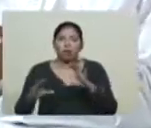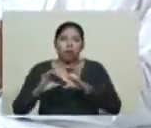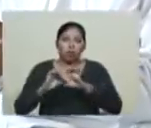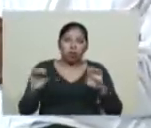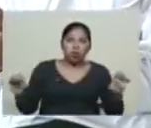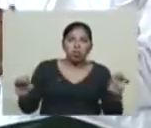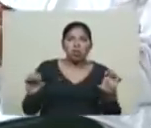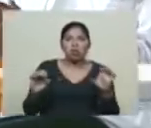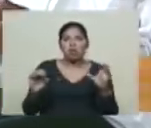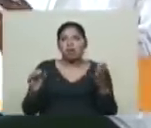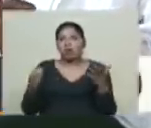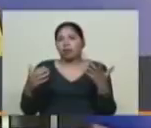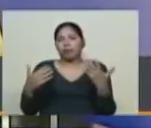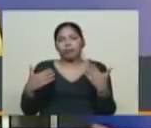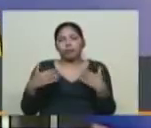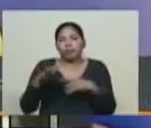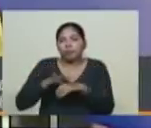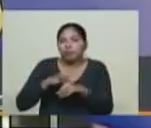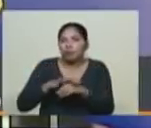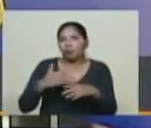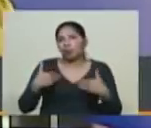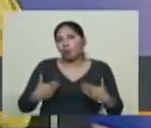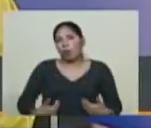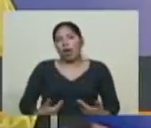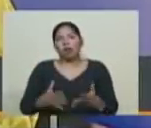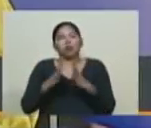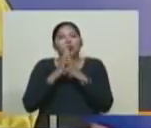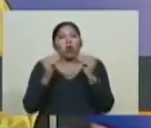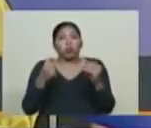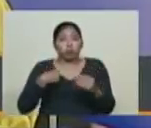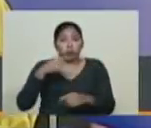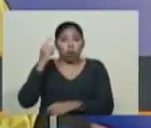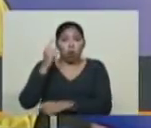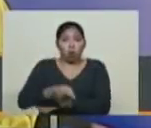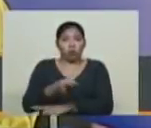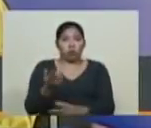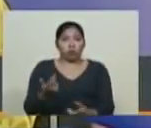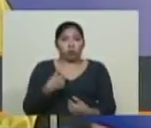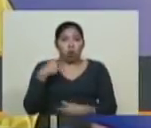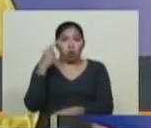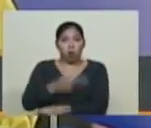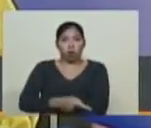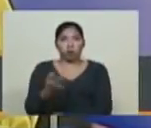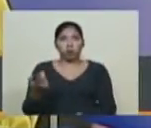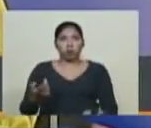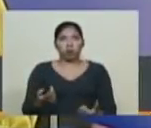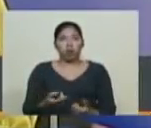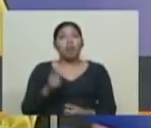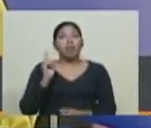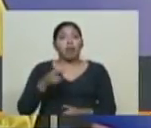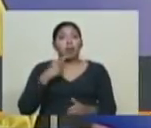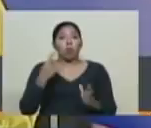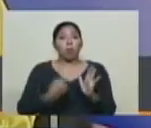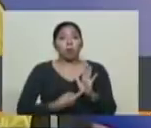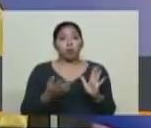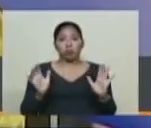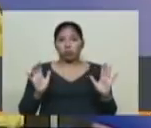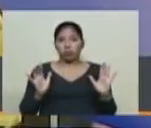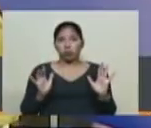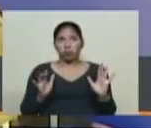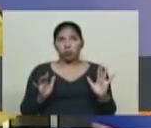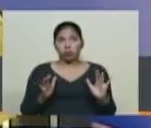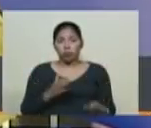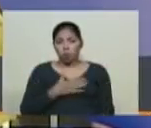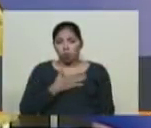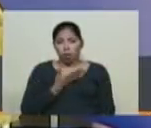educativas, humanas. Es una orden, debe cumplirse.